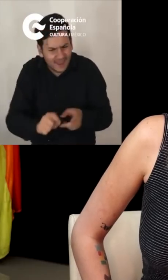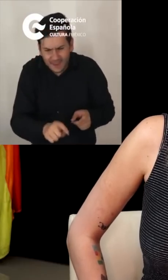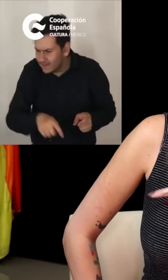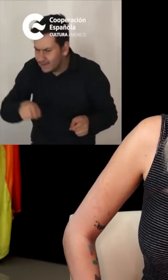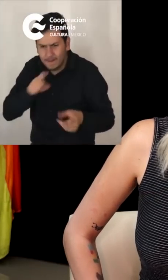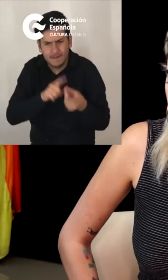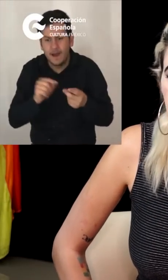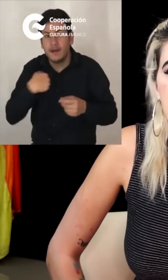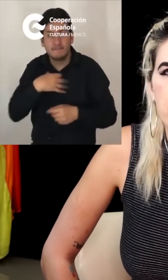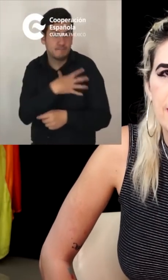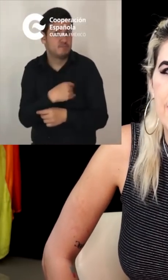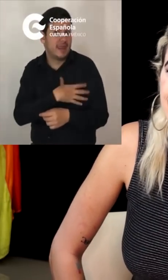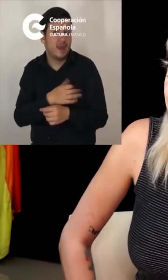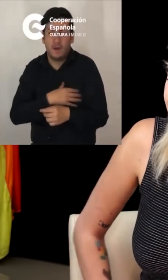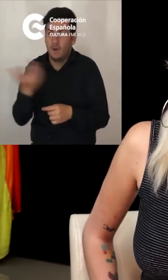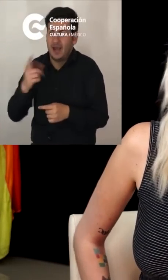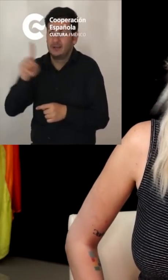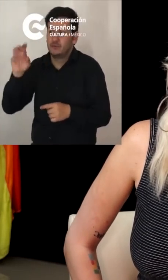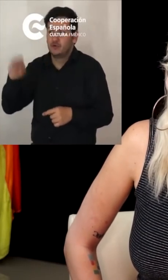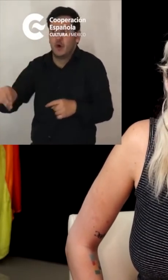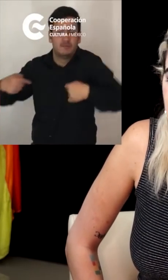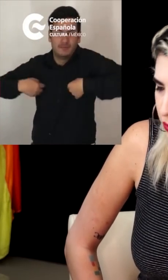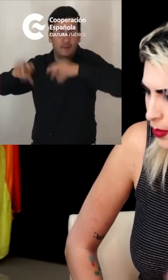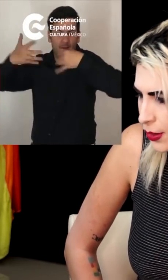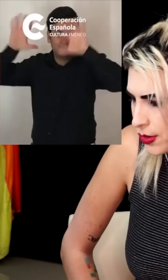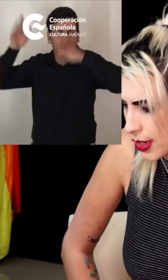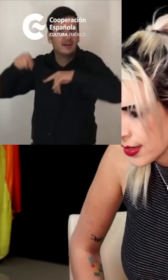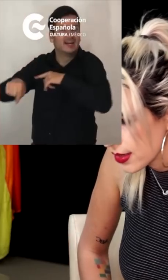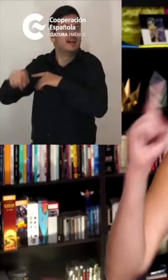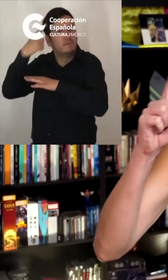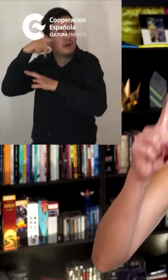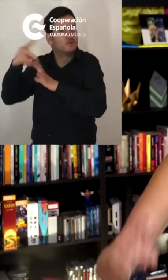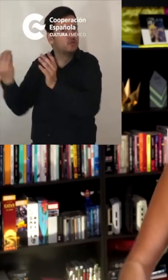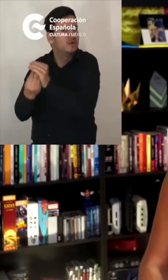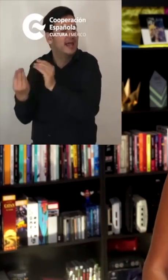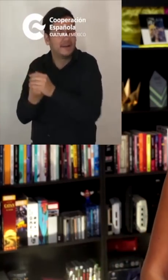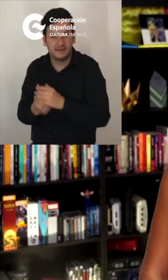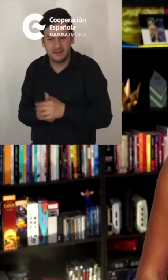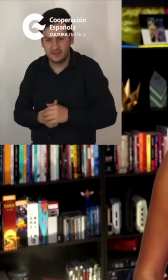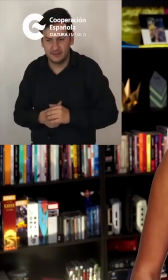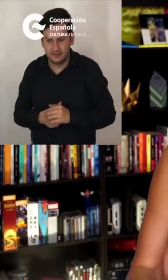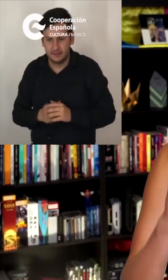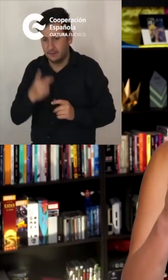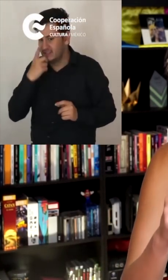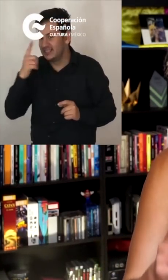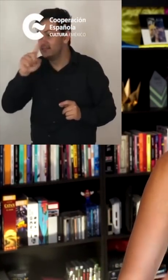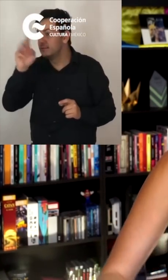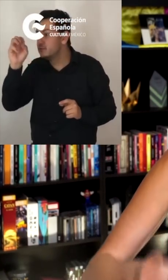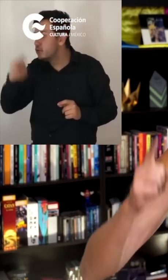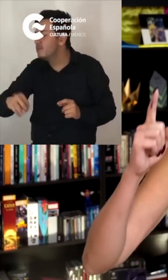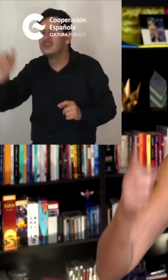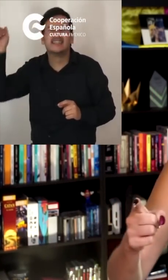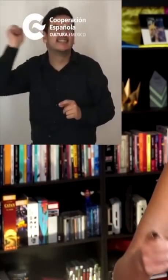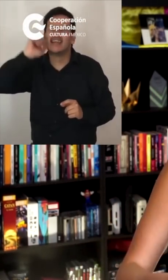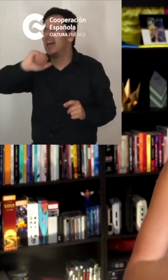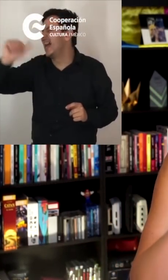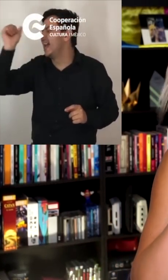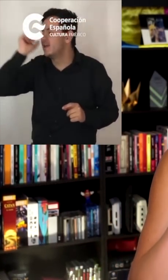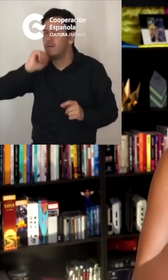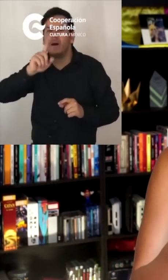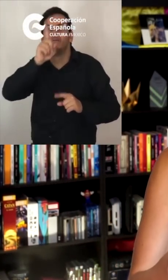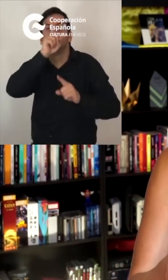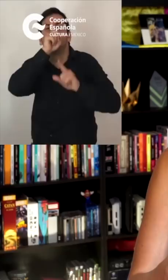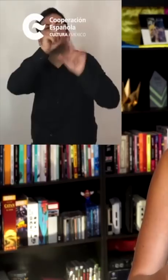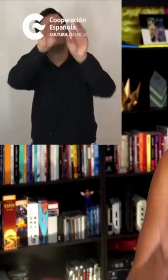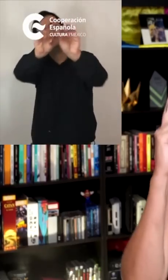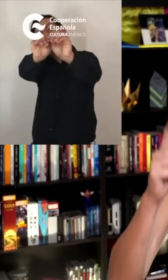Mi hijo usó el Zoom de la empresa. Perdón, lo juro, fue por eso, es para sus clases. Regla cardinal del Zoom. Siempre pon mute cuando